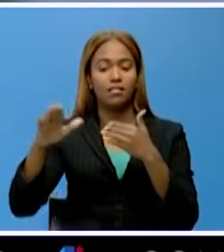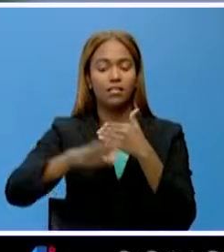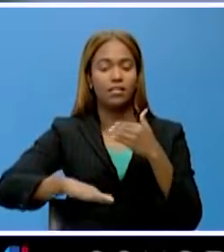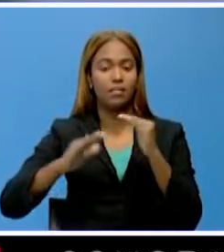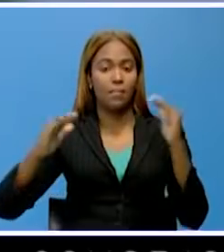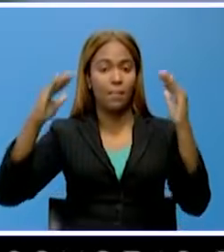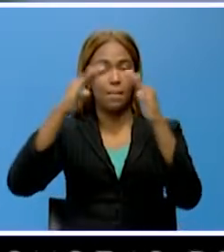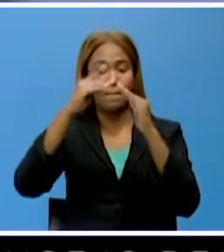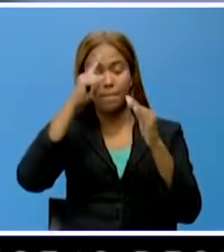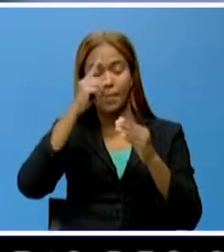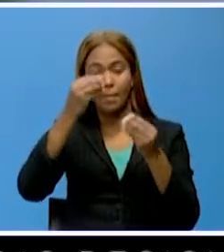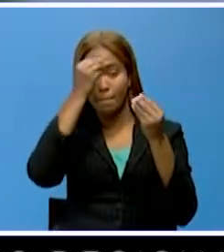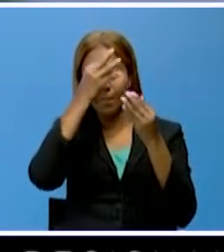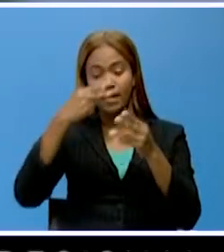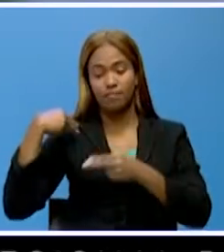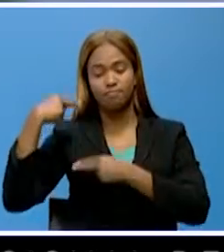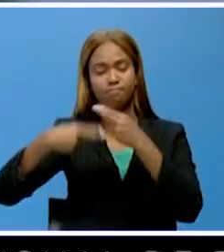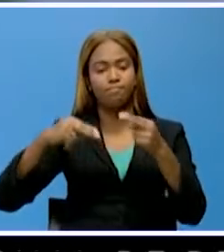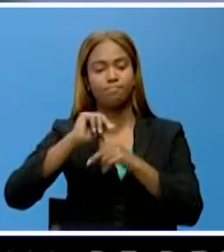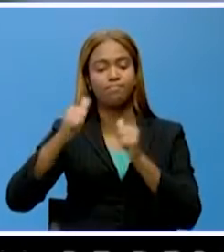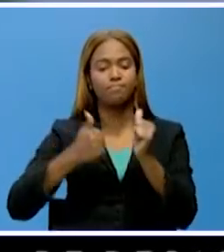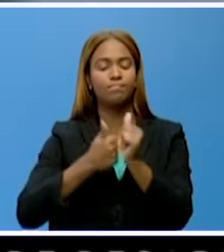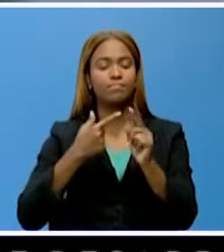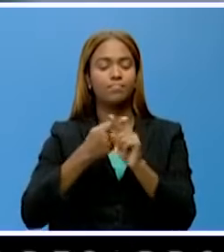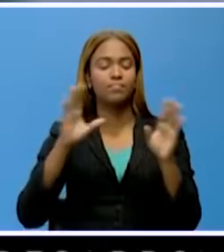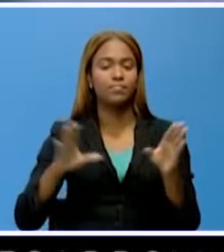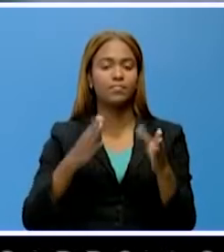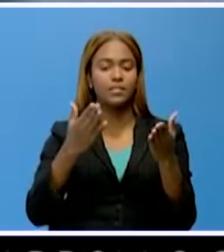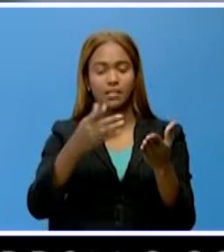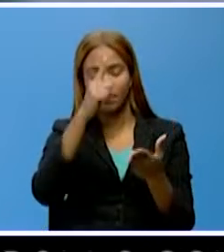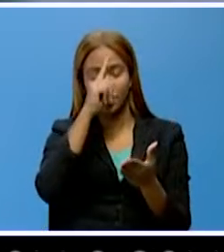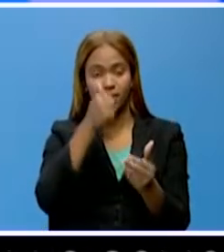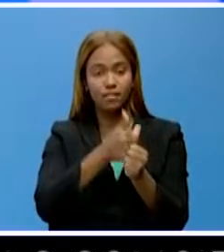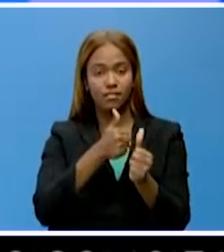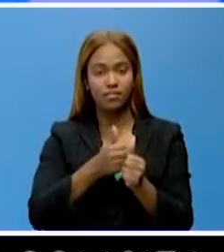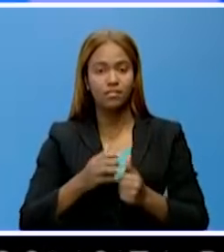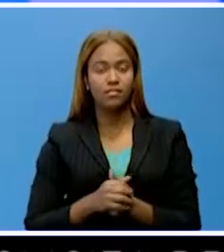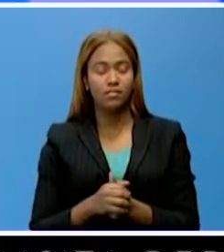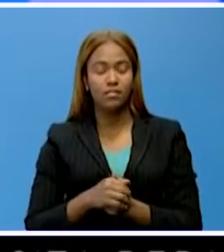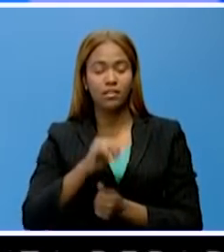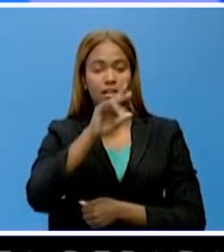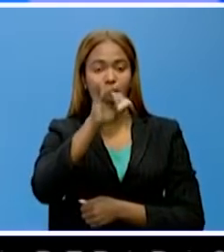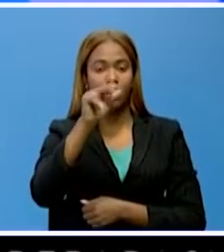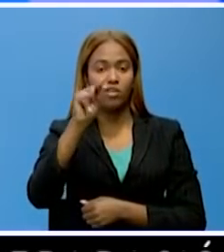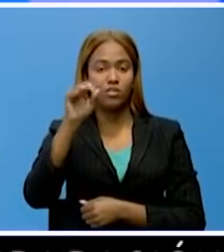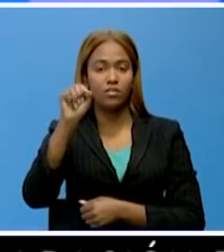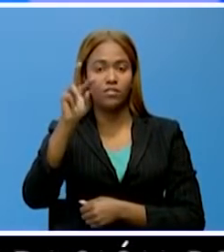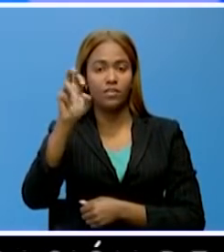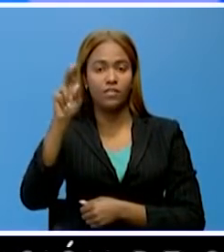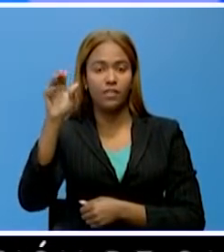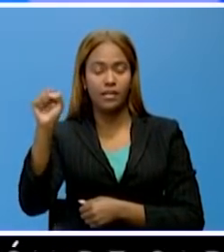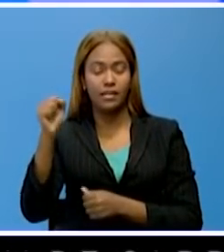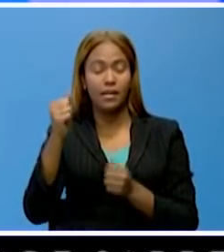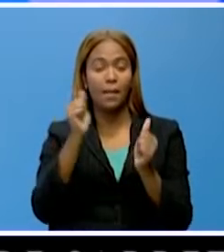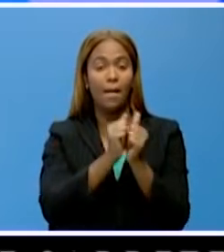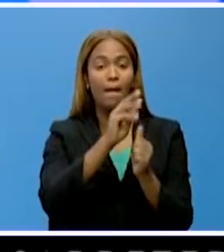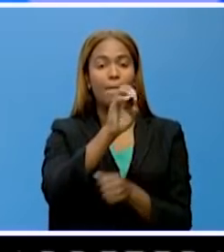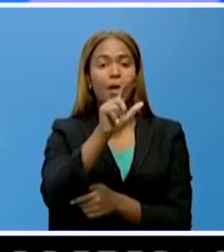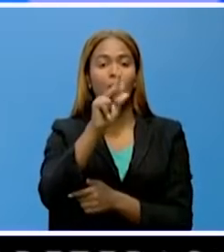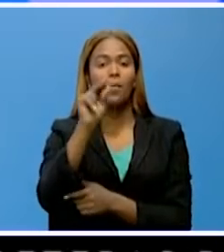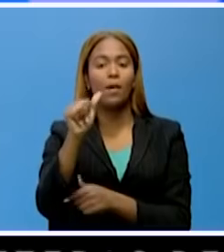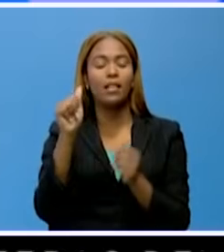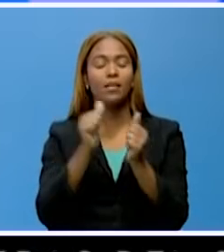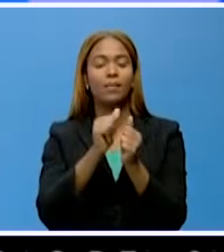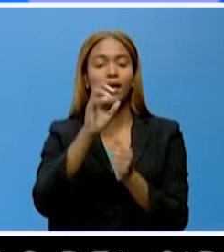Estatal para dar a conocer la historia detrás de la retrospectiva y de la instalación. Carlos Vives, Maluma, Karol G y otros